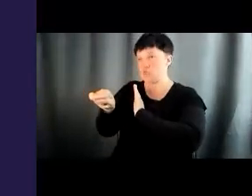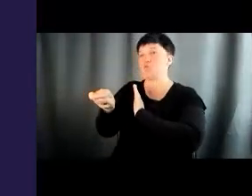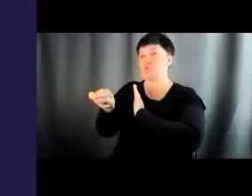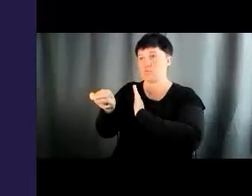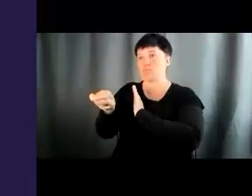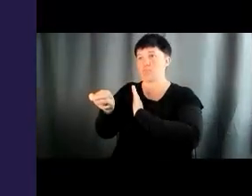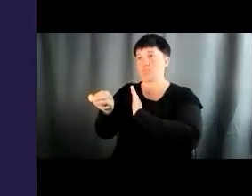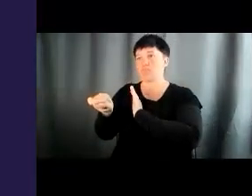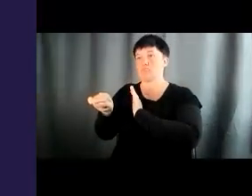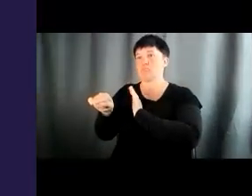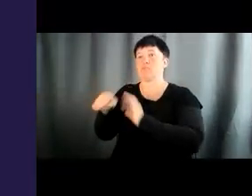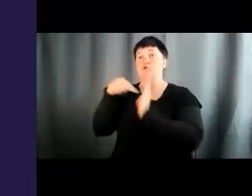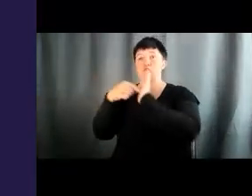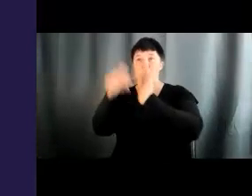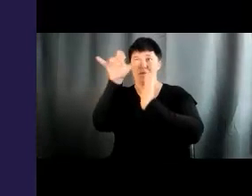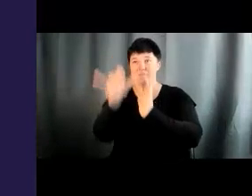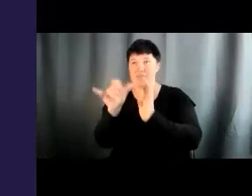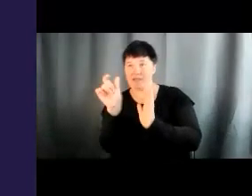píxel.